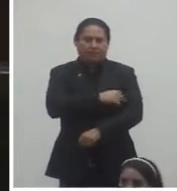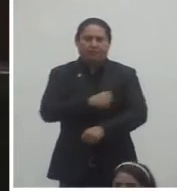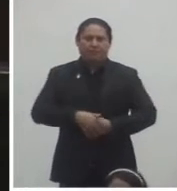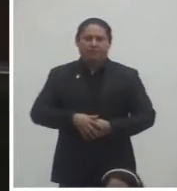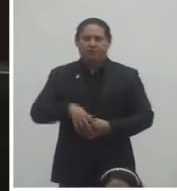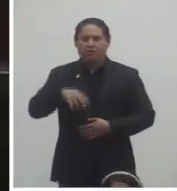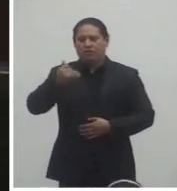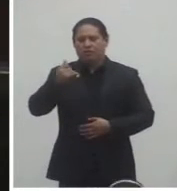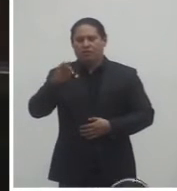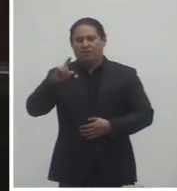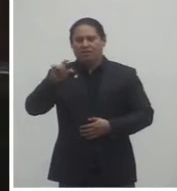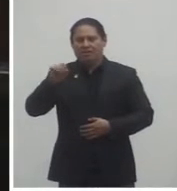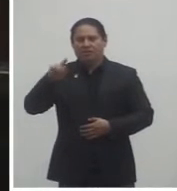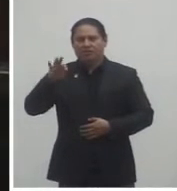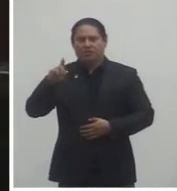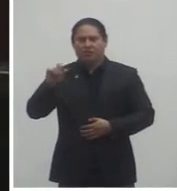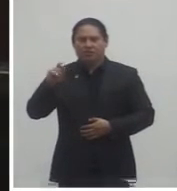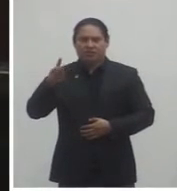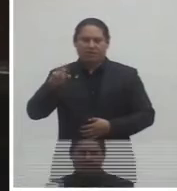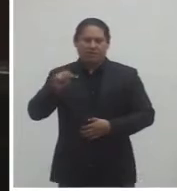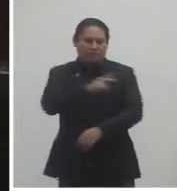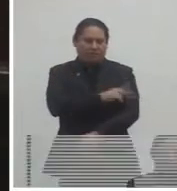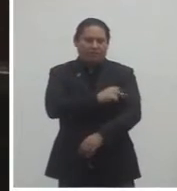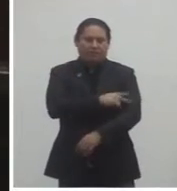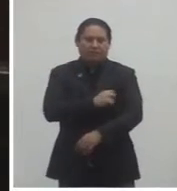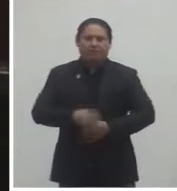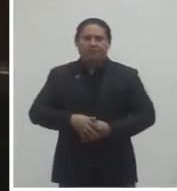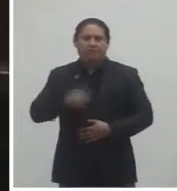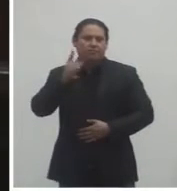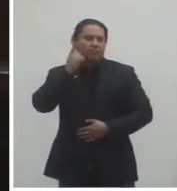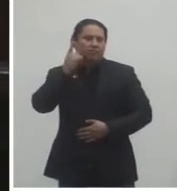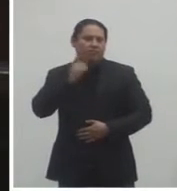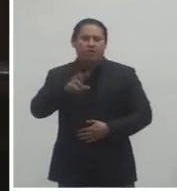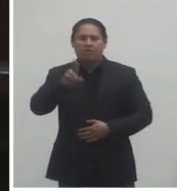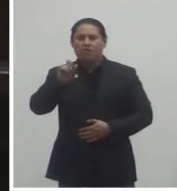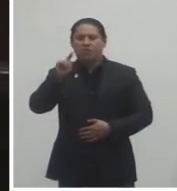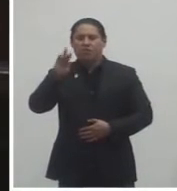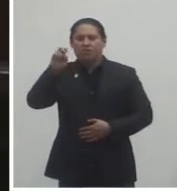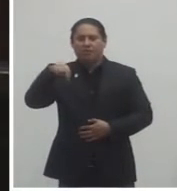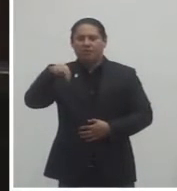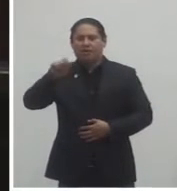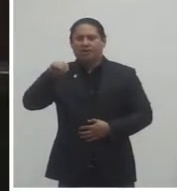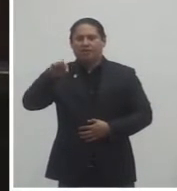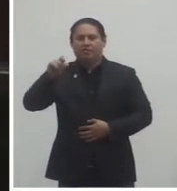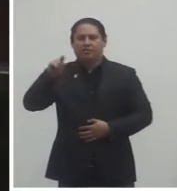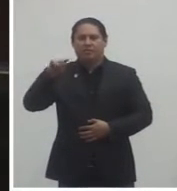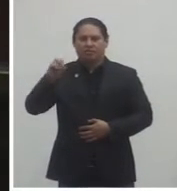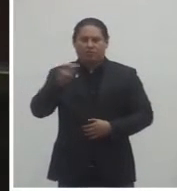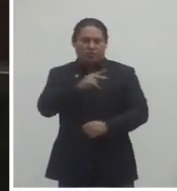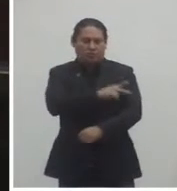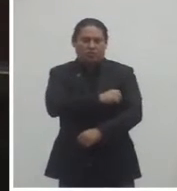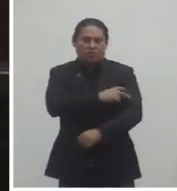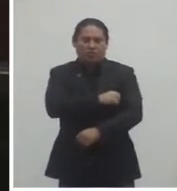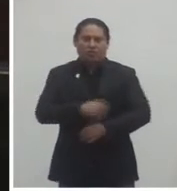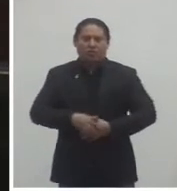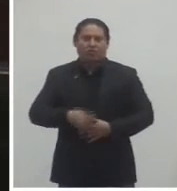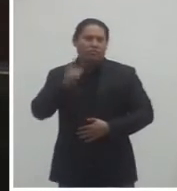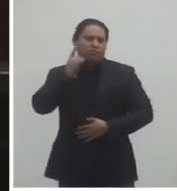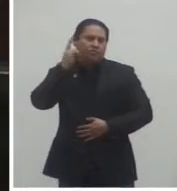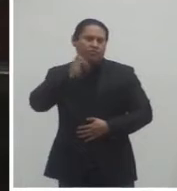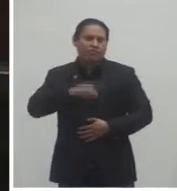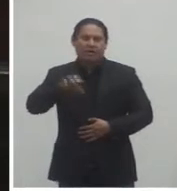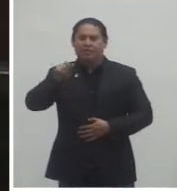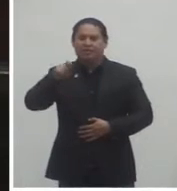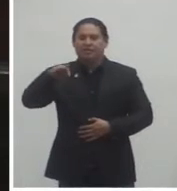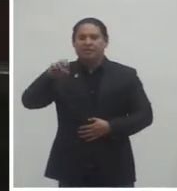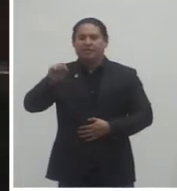Yolanda del Rosario Correa González, vocal, diputado Rubén Antonio Suárez Esquinca, vocal, diputada